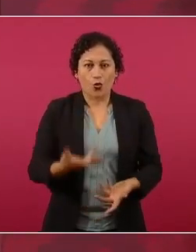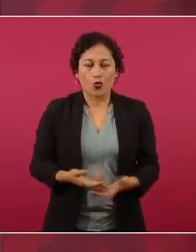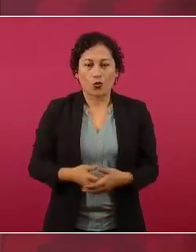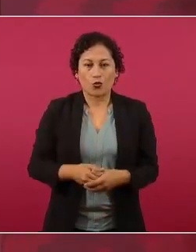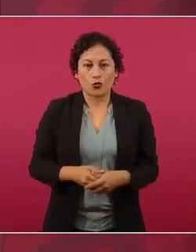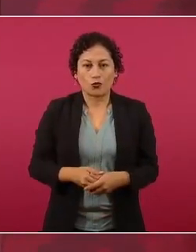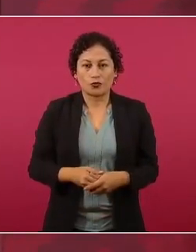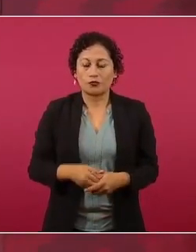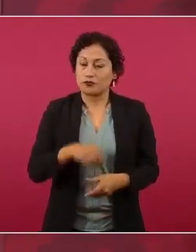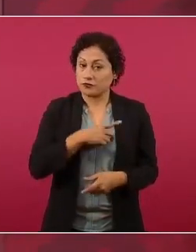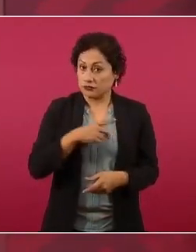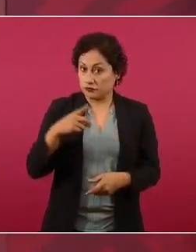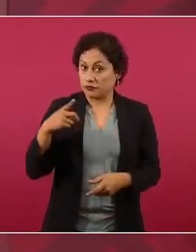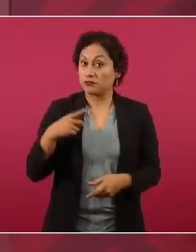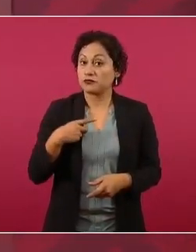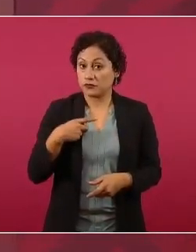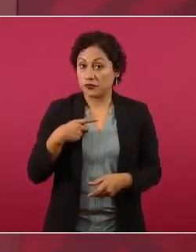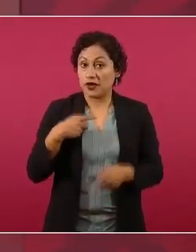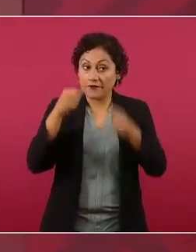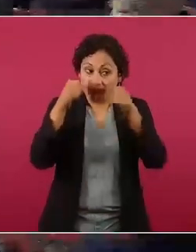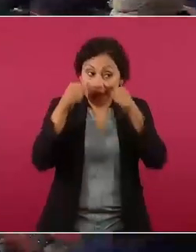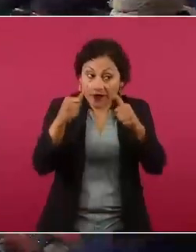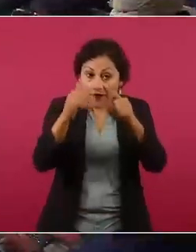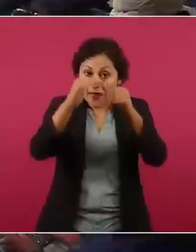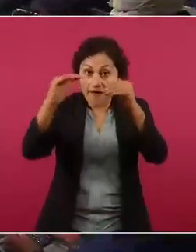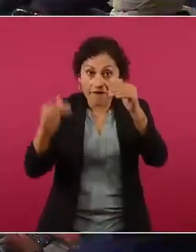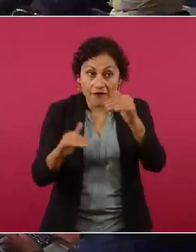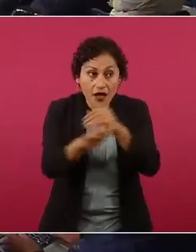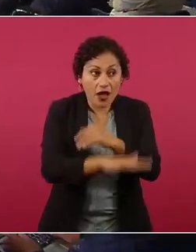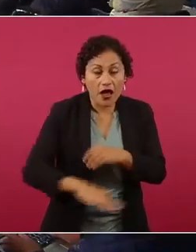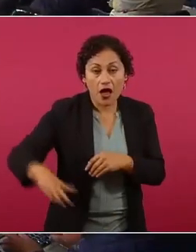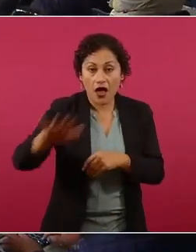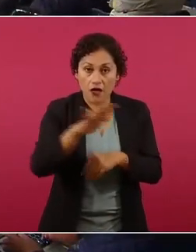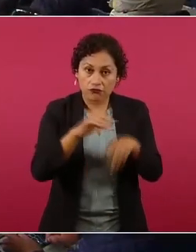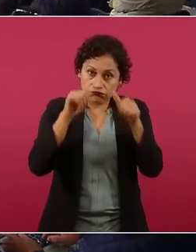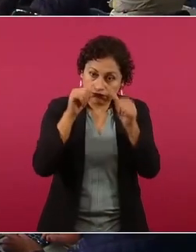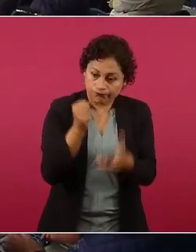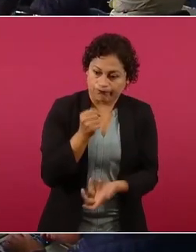que se utilice para rescatar a los de abajo.